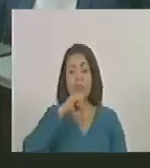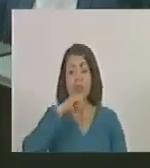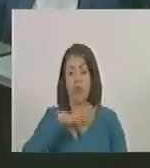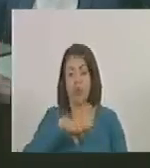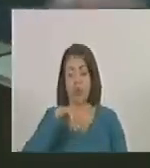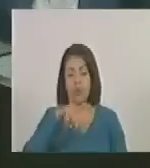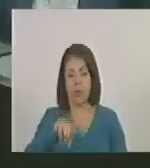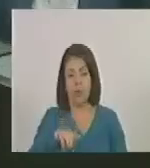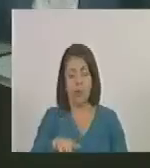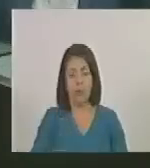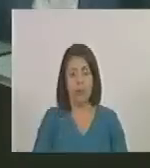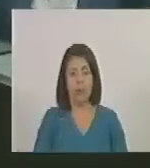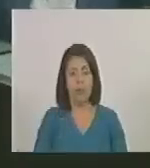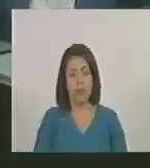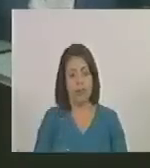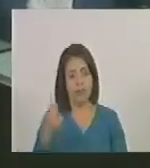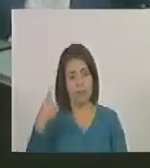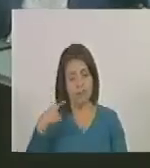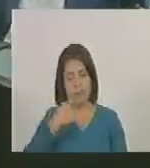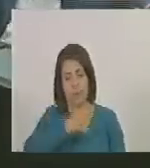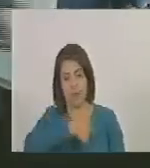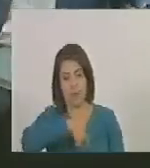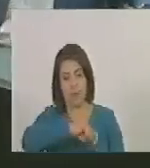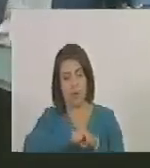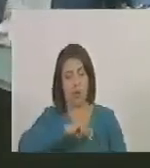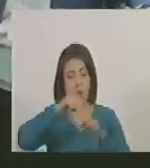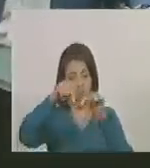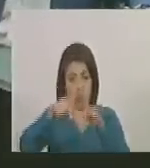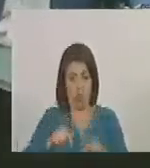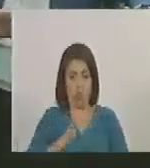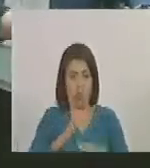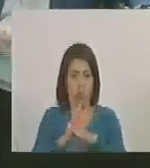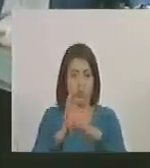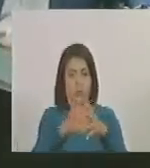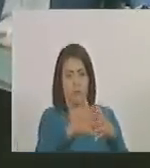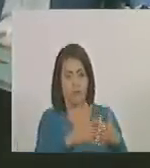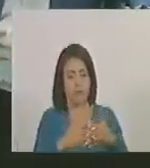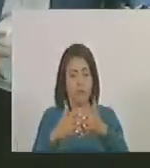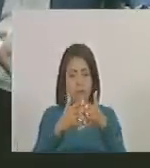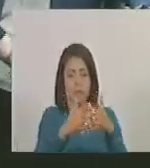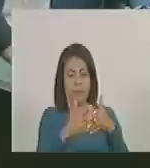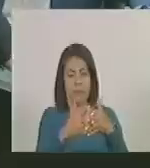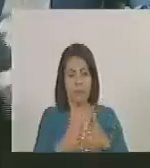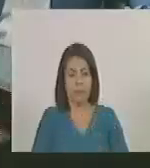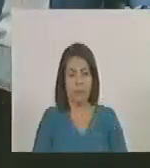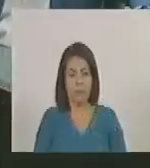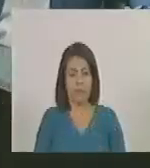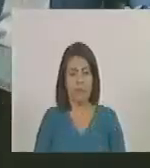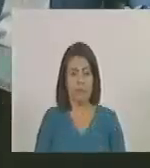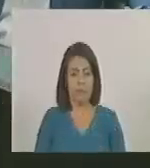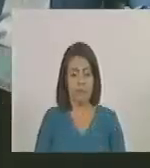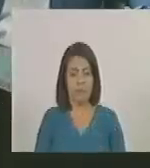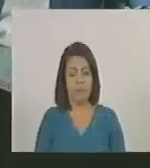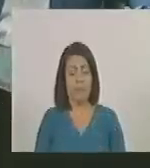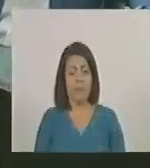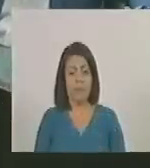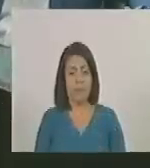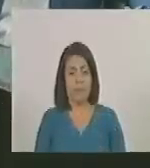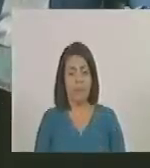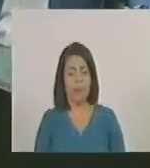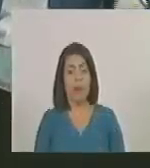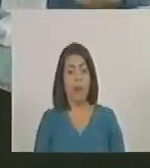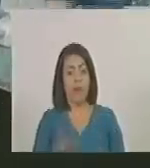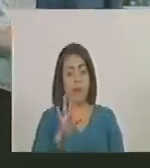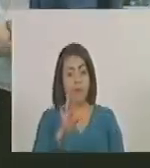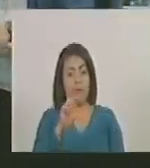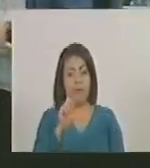histórica, ayer contra el Imperio Español y hoy contra el imperialismo yanqui. El gesto de